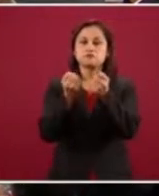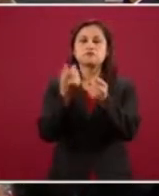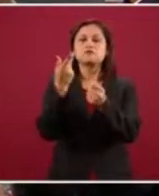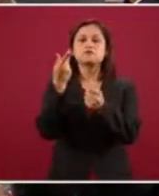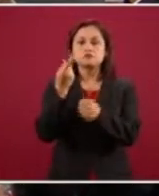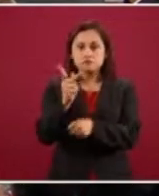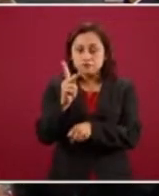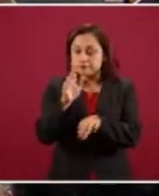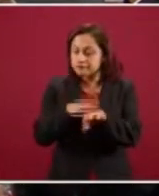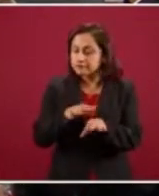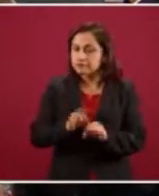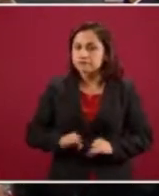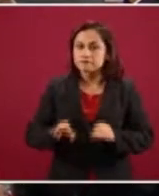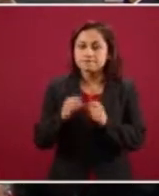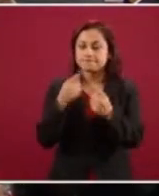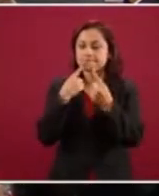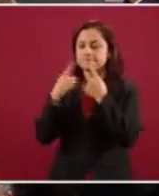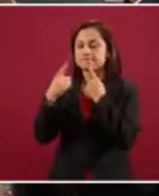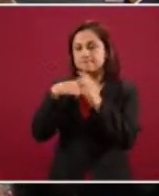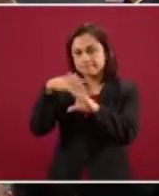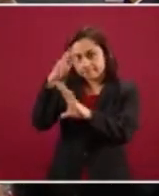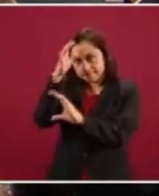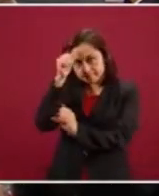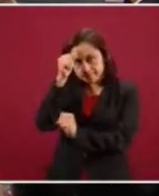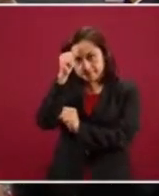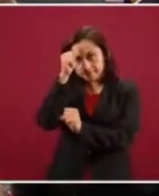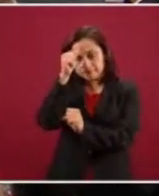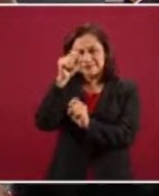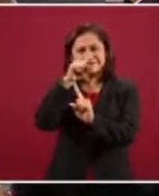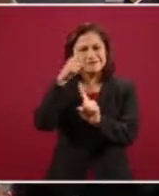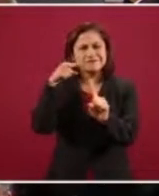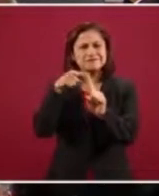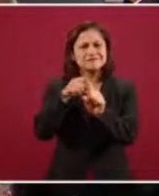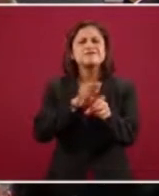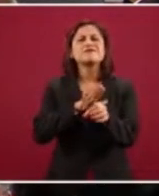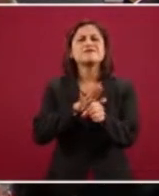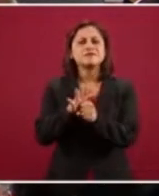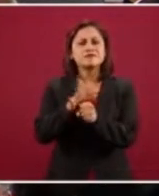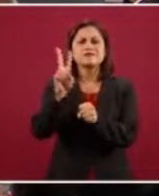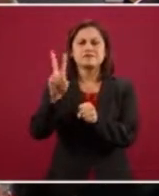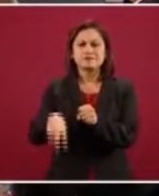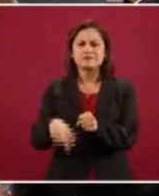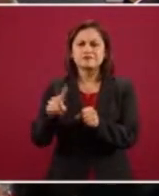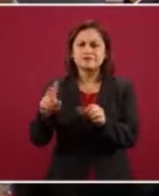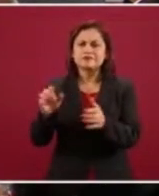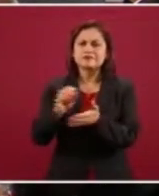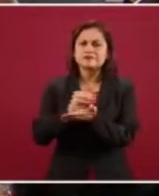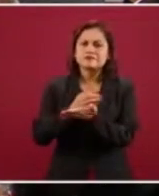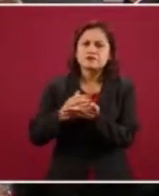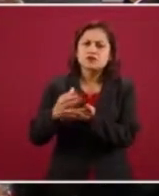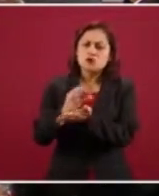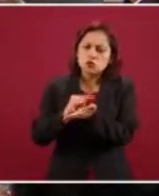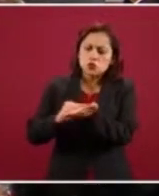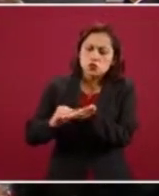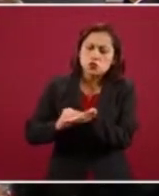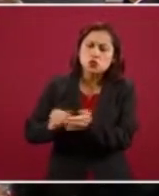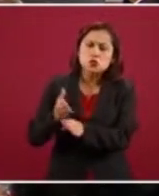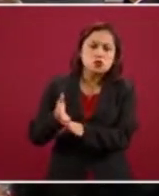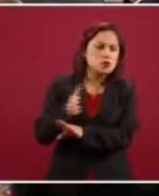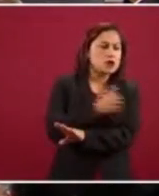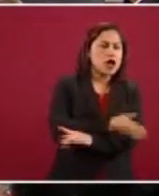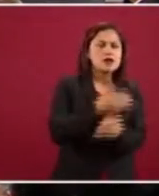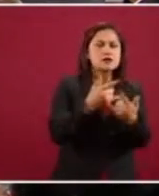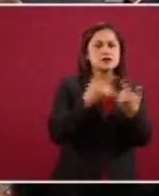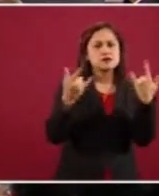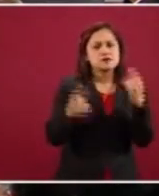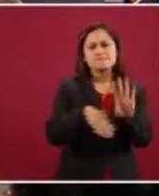Se trata de saldar, al menos parcialmente, una deuda histórica con los que viven de su trabajo.